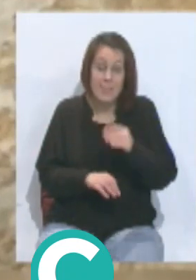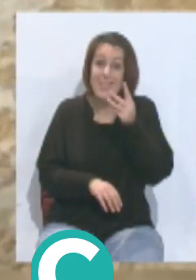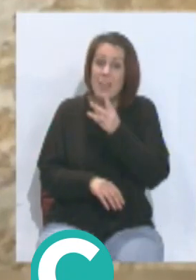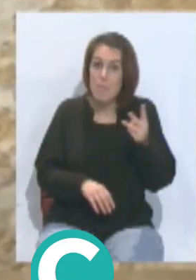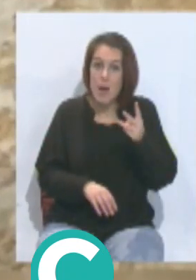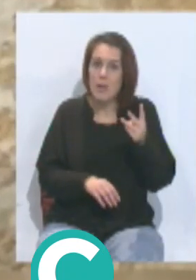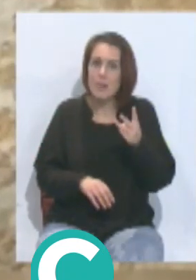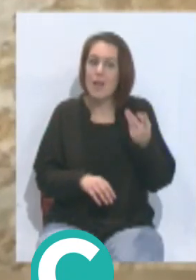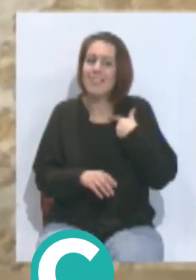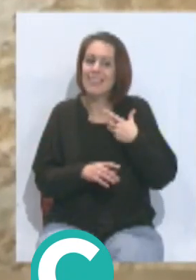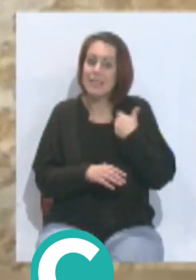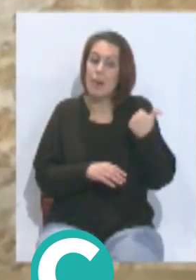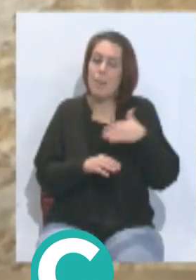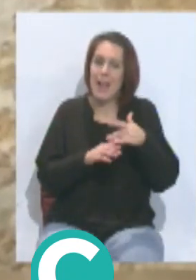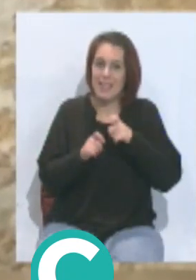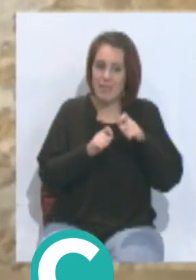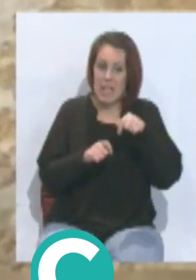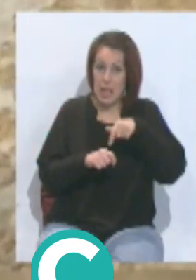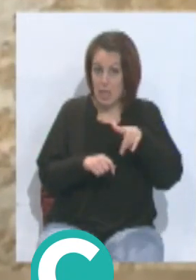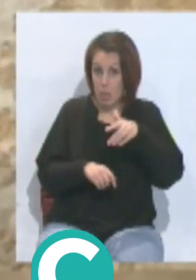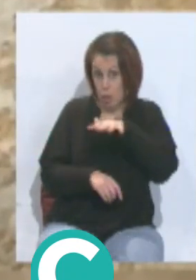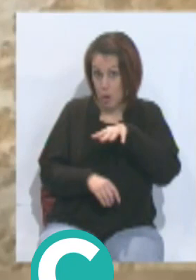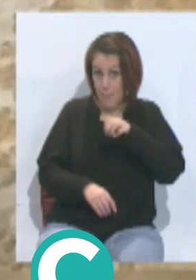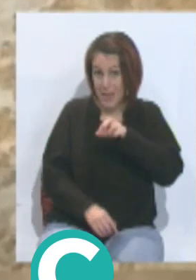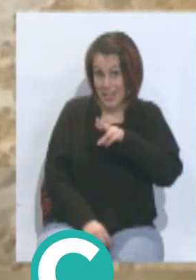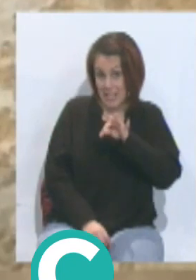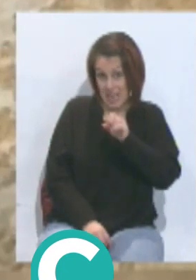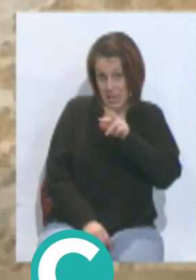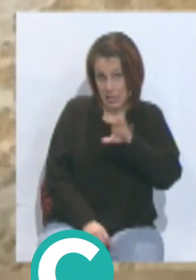nos llaman a Onda Cero y vamos a hacer una entrevista aquí al Baluarte de los Mártires.